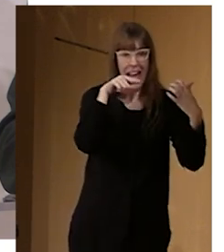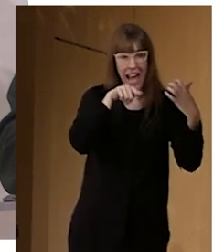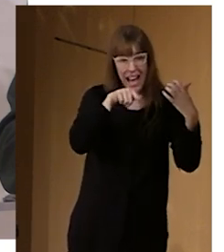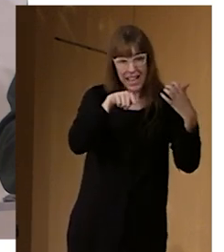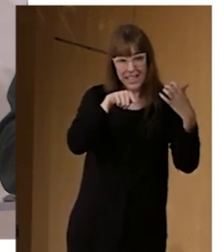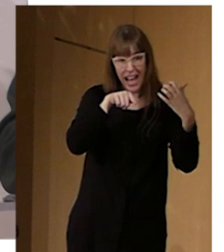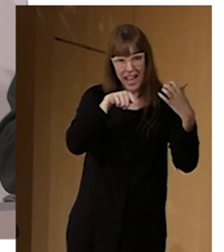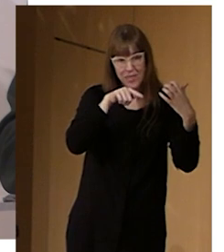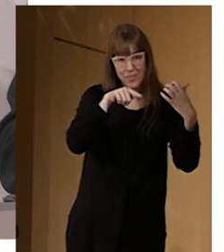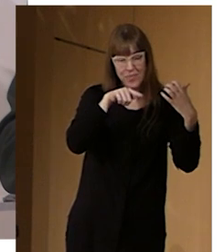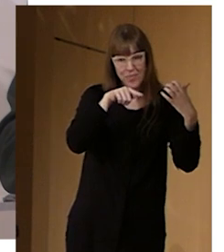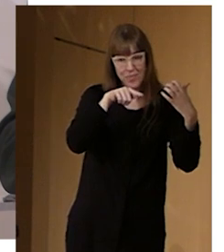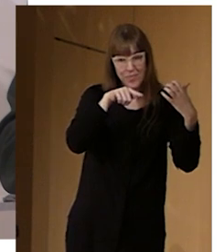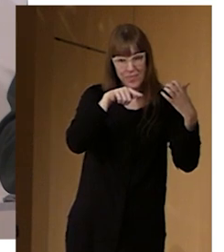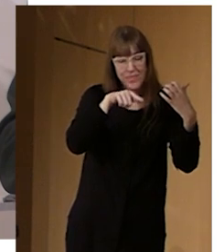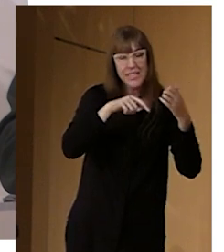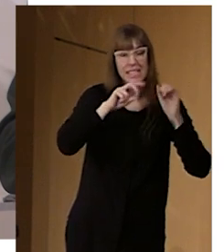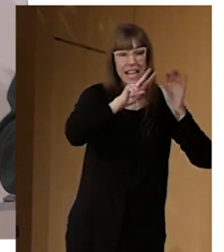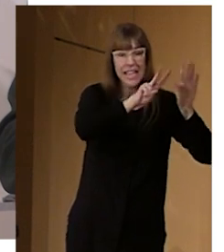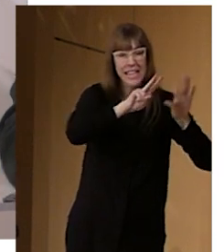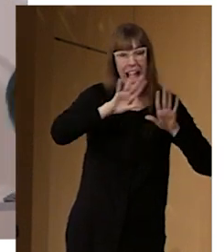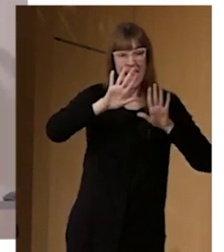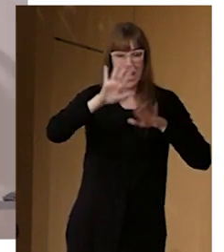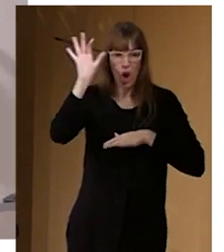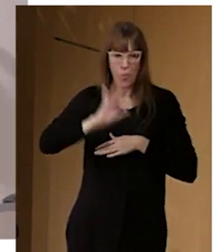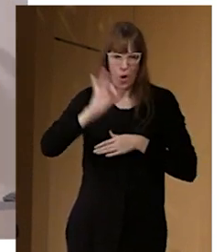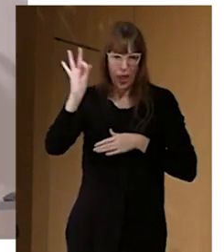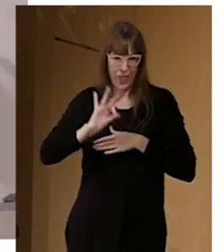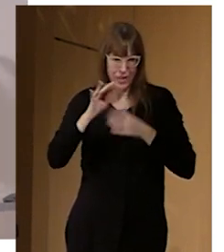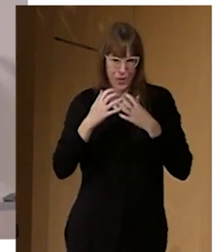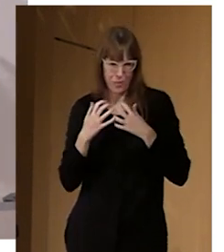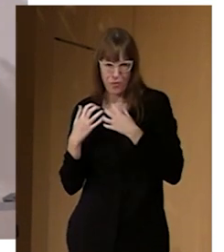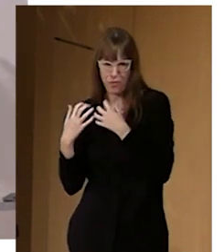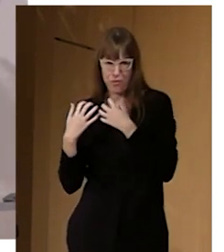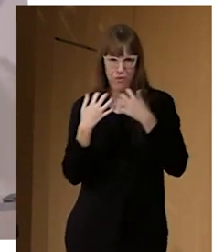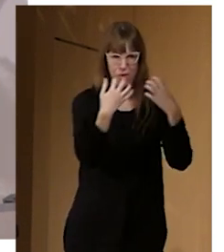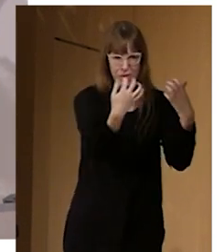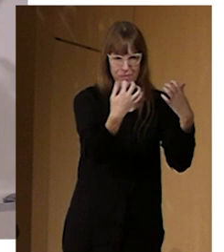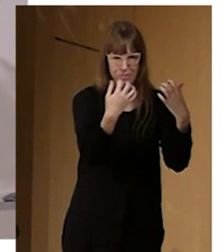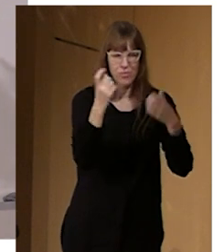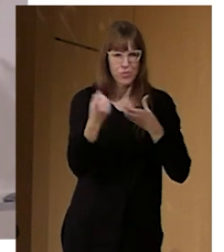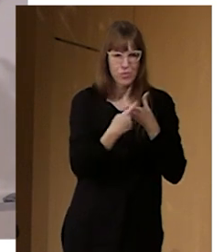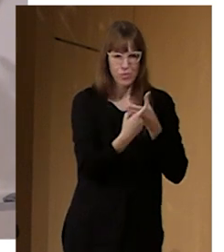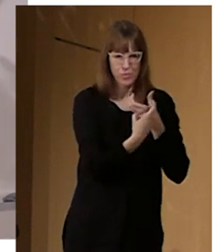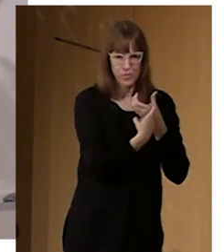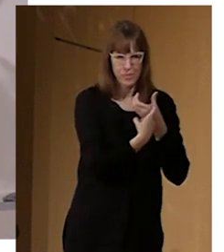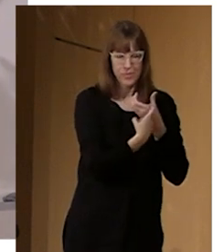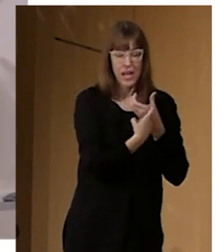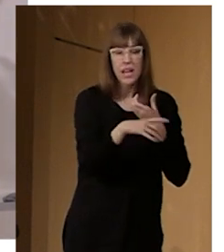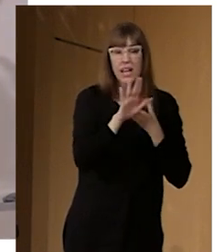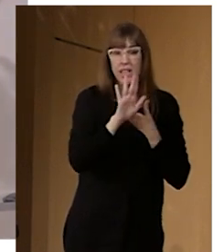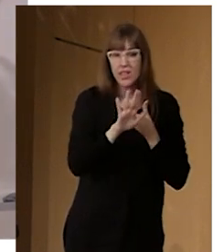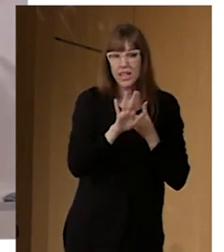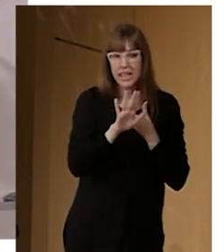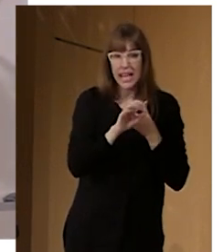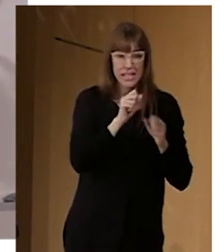sala que se habilita del 75 por más o menos bastante regular desde que hemos vuelto a hacer esto en la en